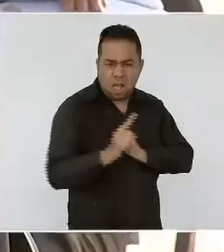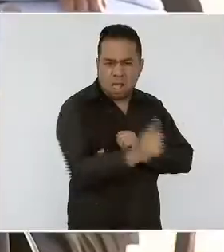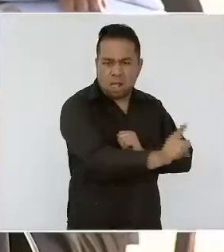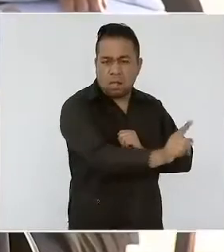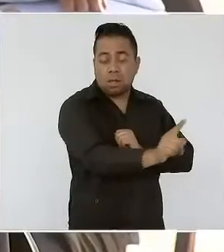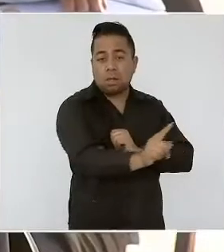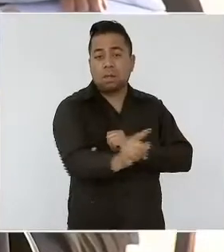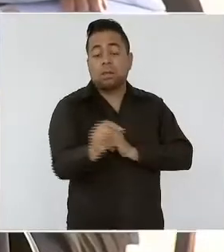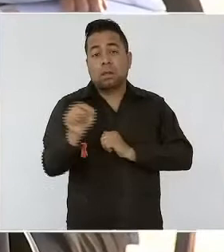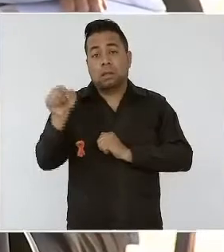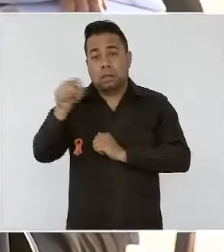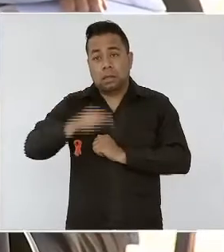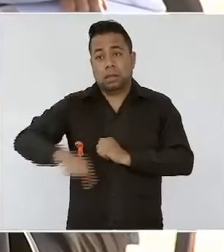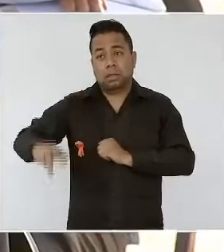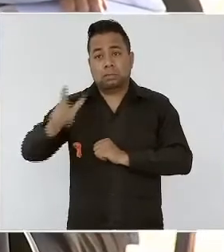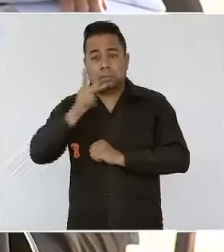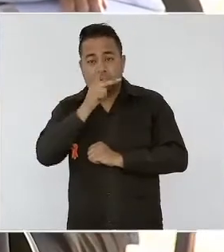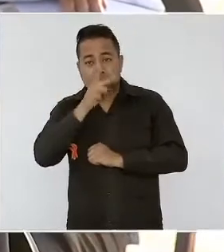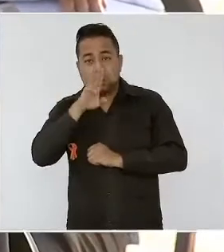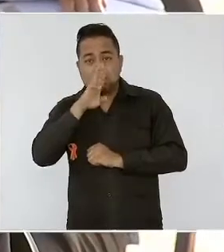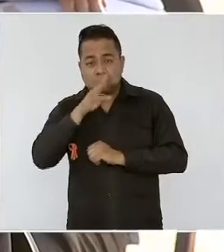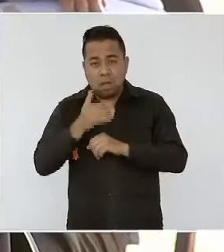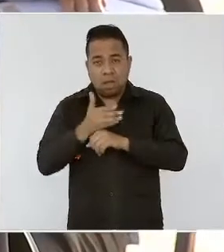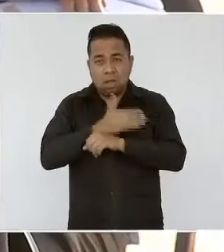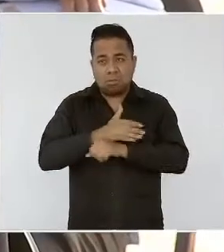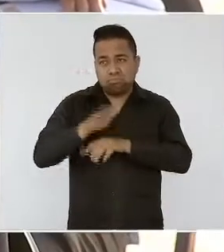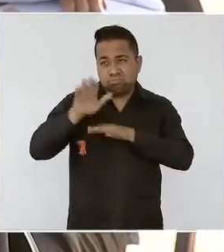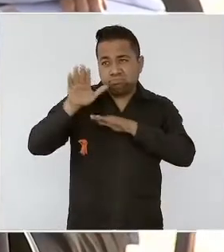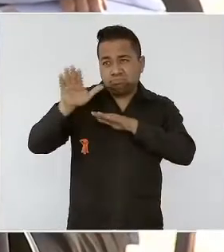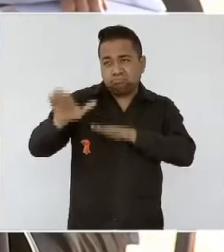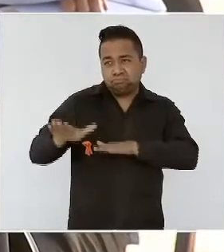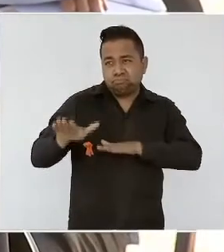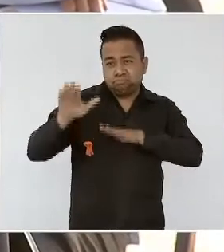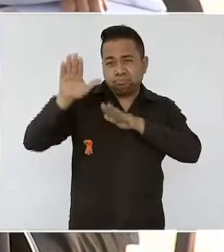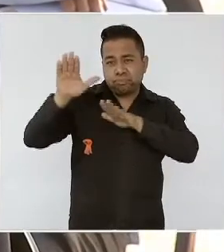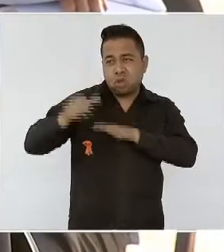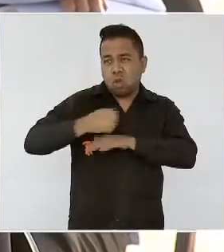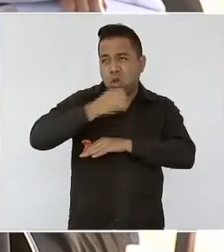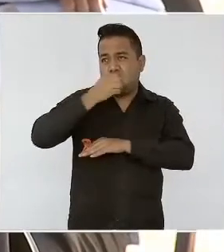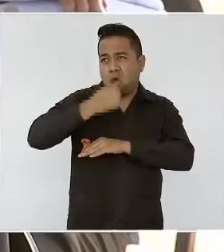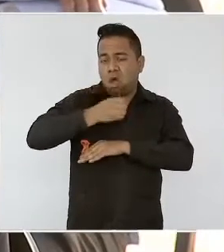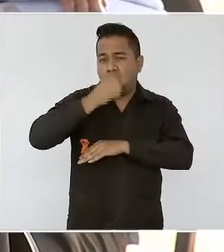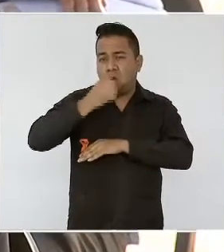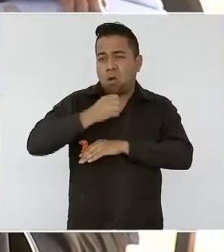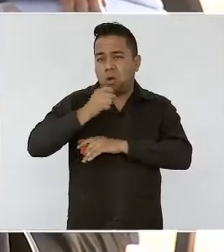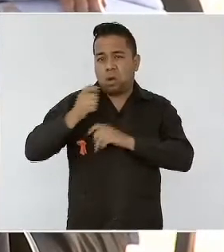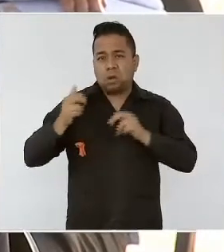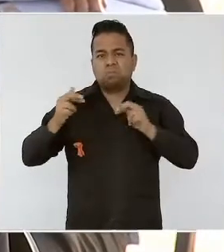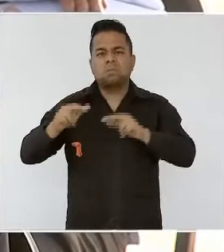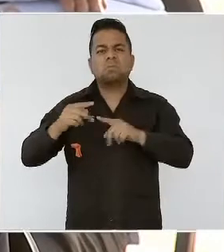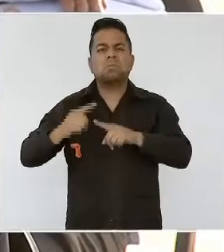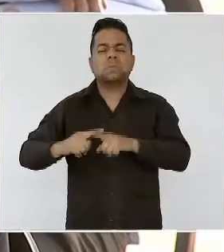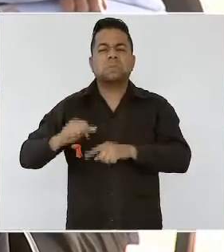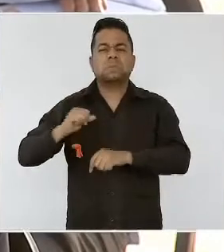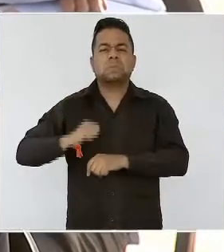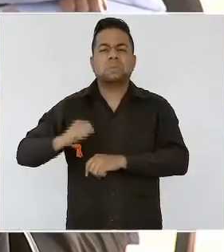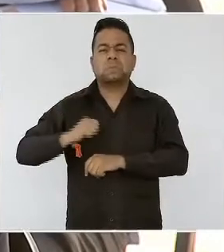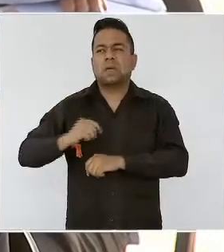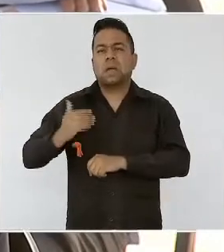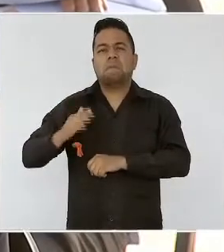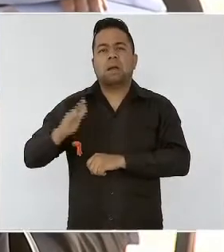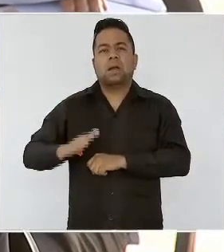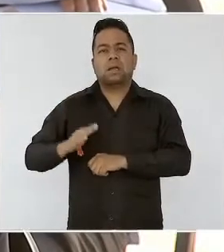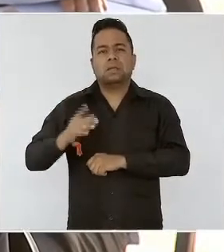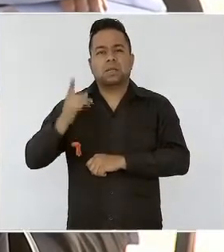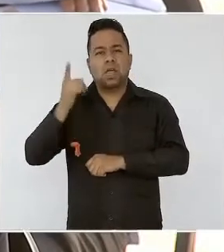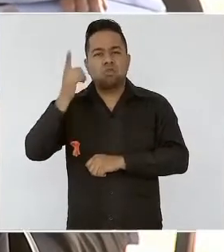donde nuestras madres y padres oraron a los maestros. Nuestros antepasados duermen en